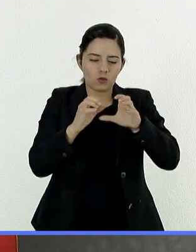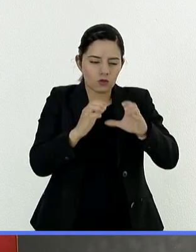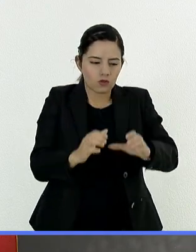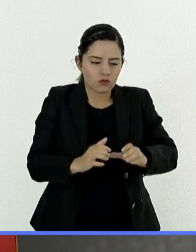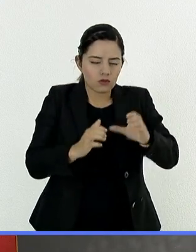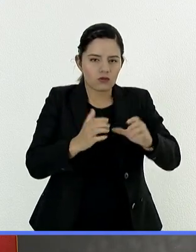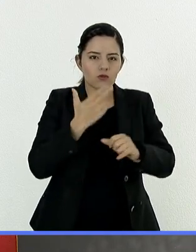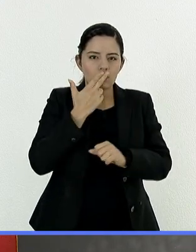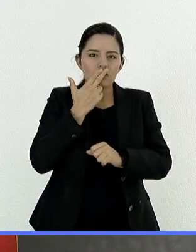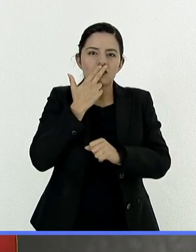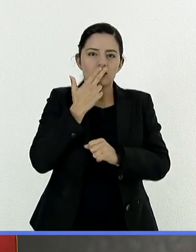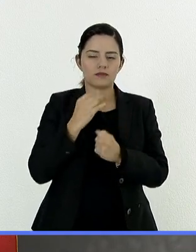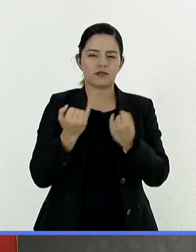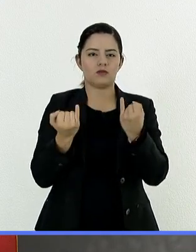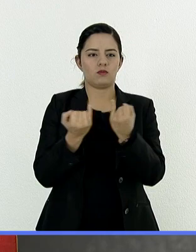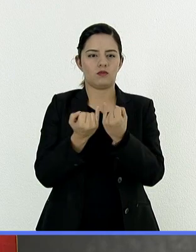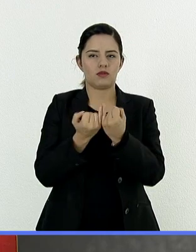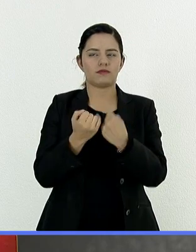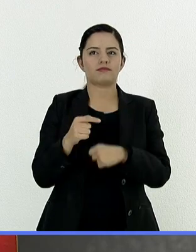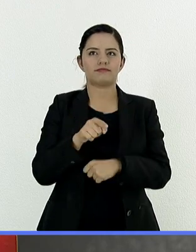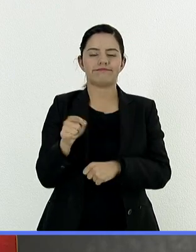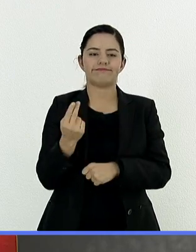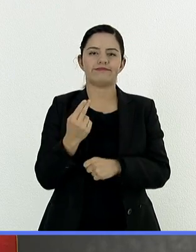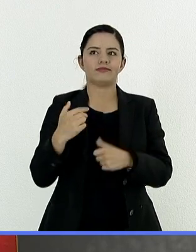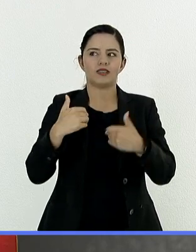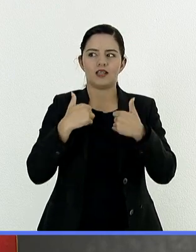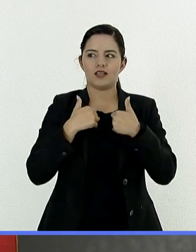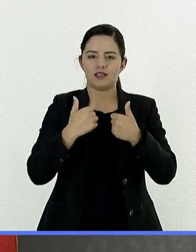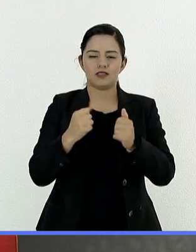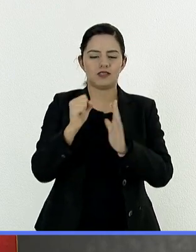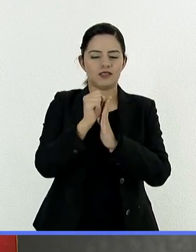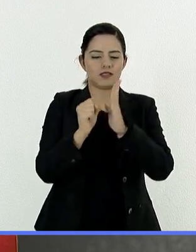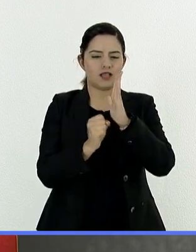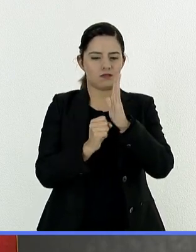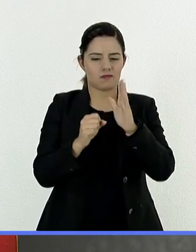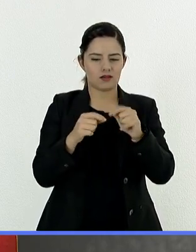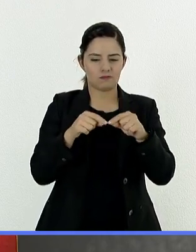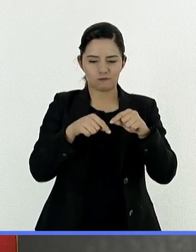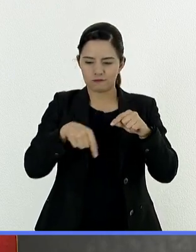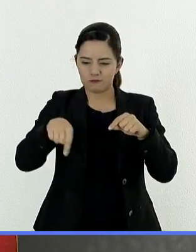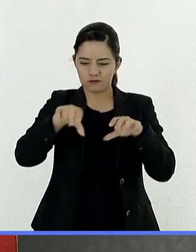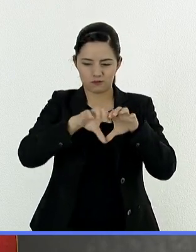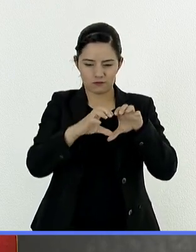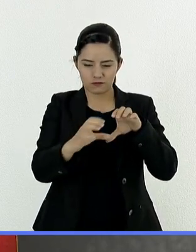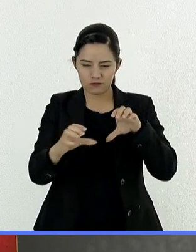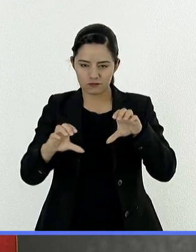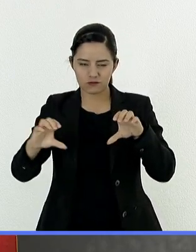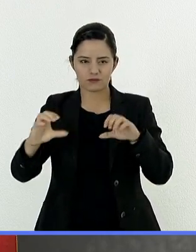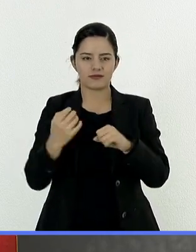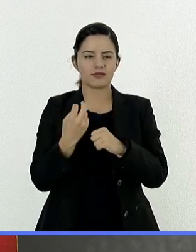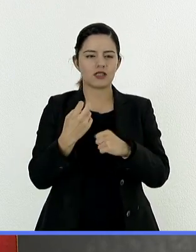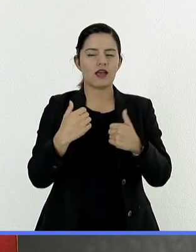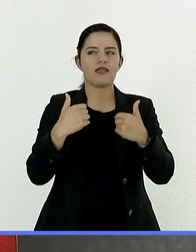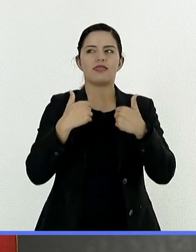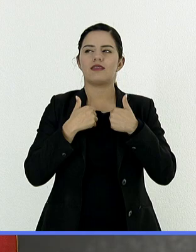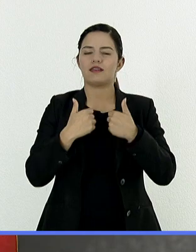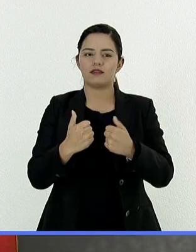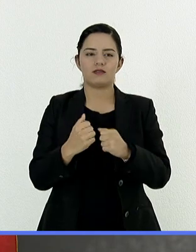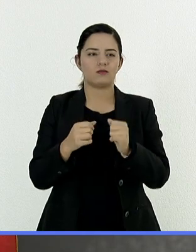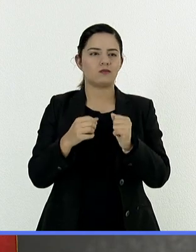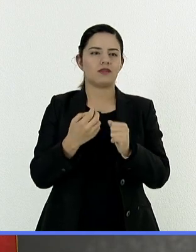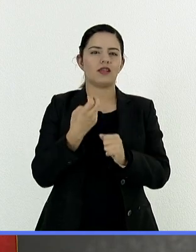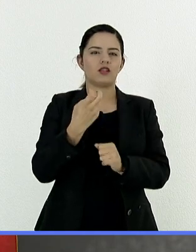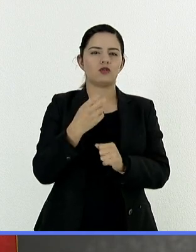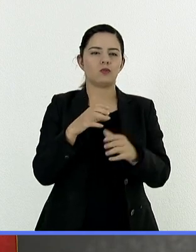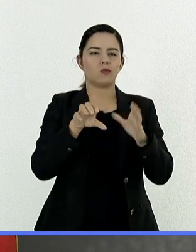establecer Cuál es nuestro Punto de partida para entender estos sistemas por eso es que en este libro tú ves el primer capítulo el